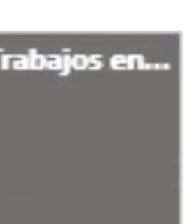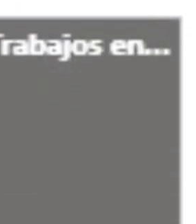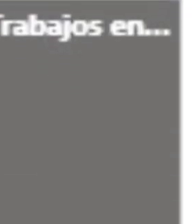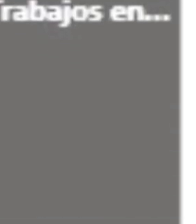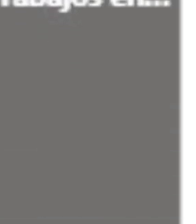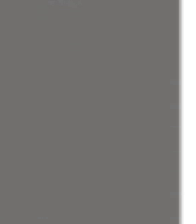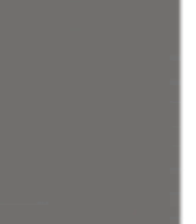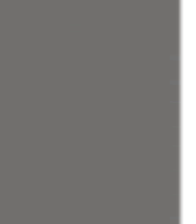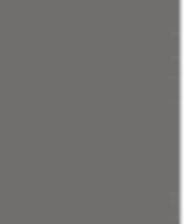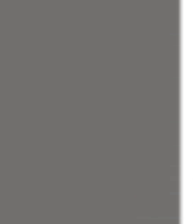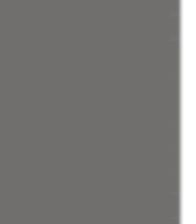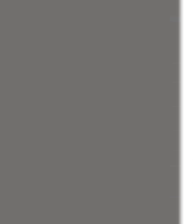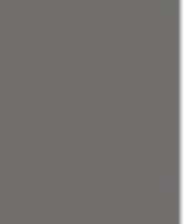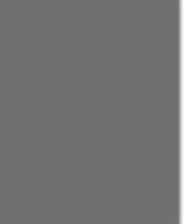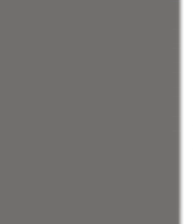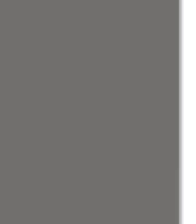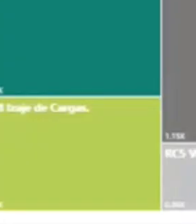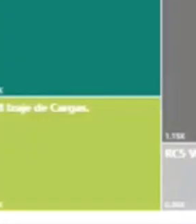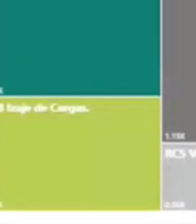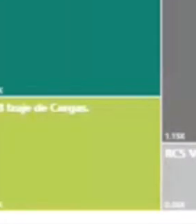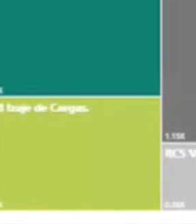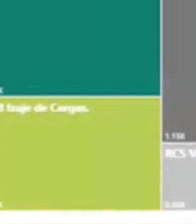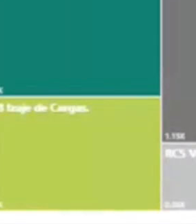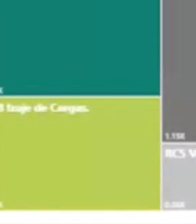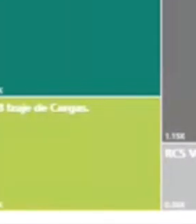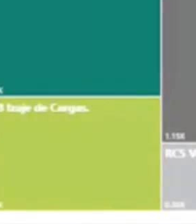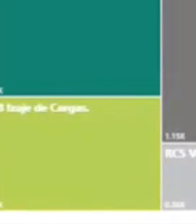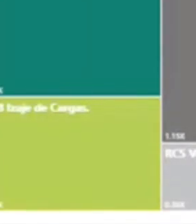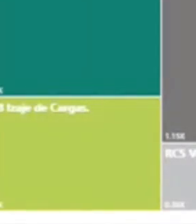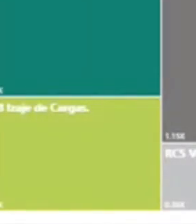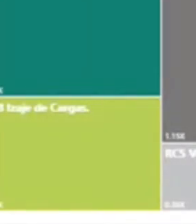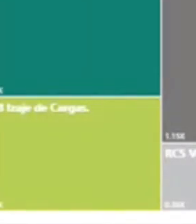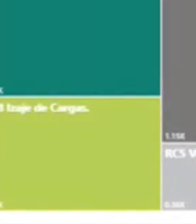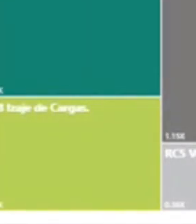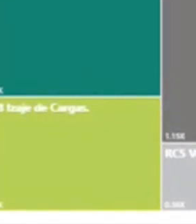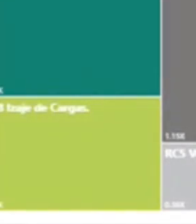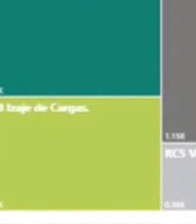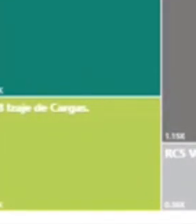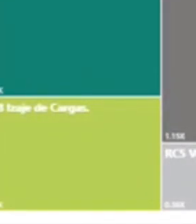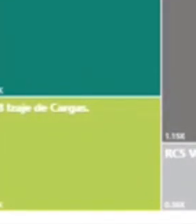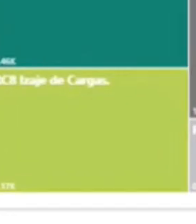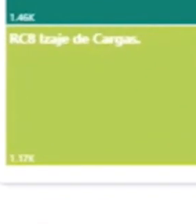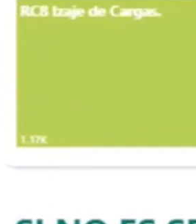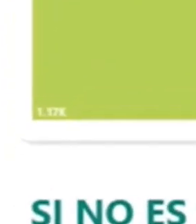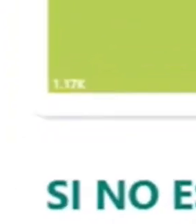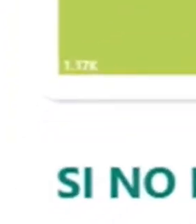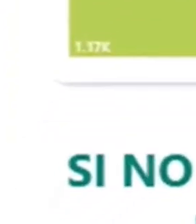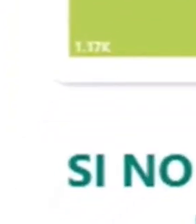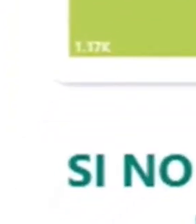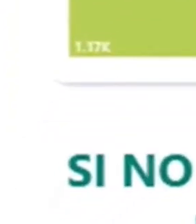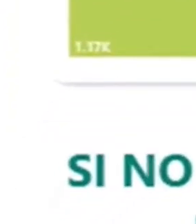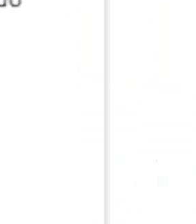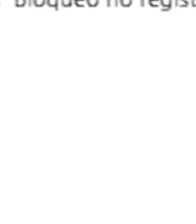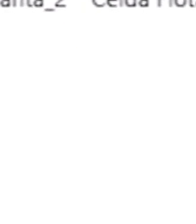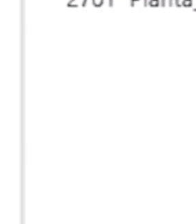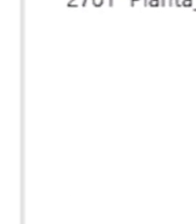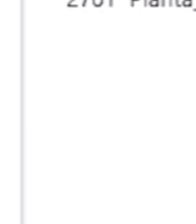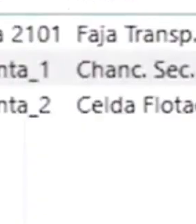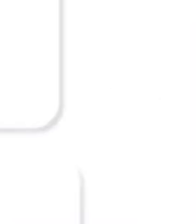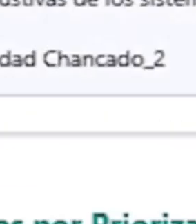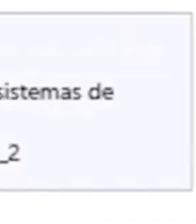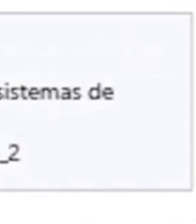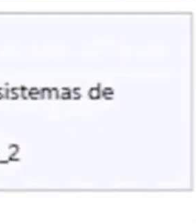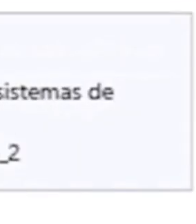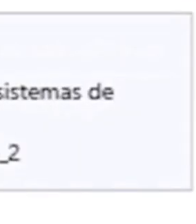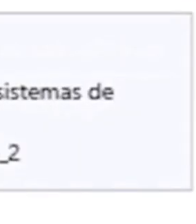sugiriendo reasignaciones o refuerzos de control. Todo supervisor accede a un panel integrado, con alarmas,